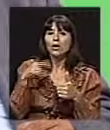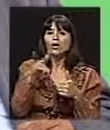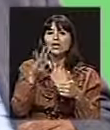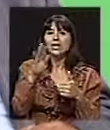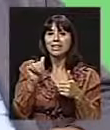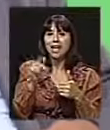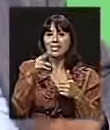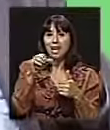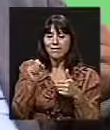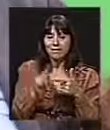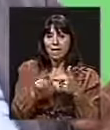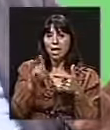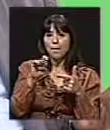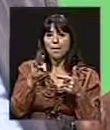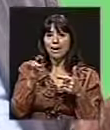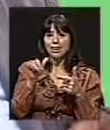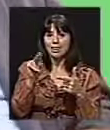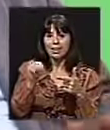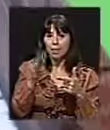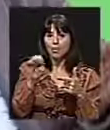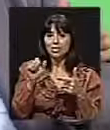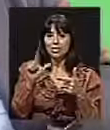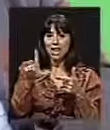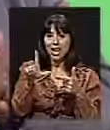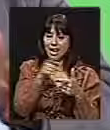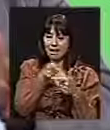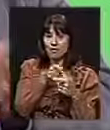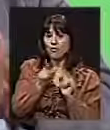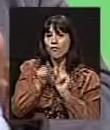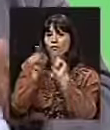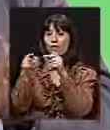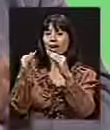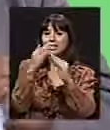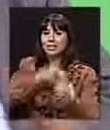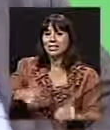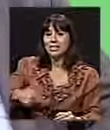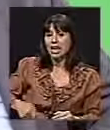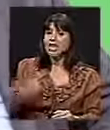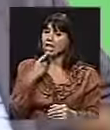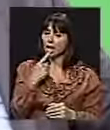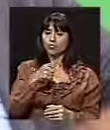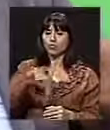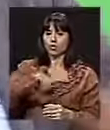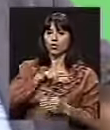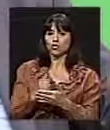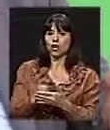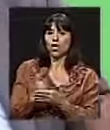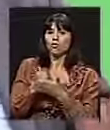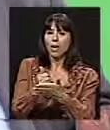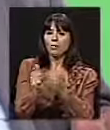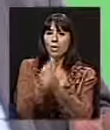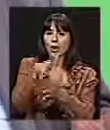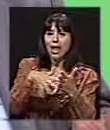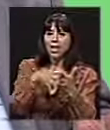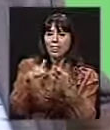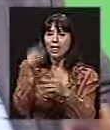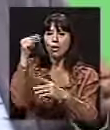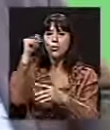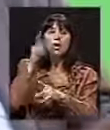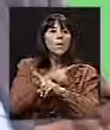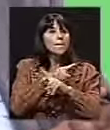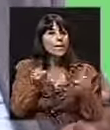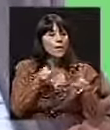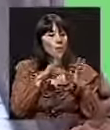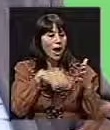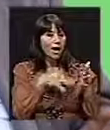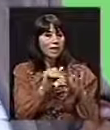Monestel, y le dijeron a Casa Presidencial: nosotros ayudamos con la agendita de gobierno, pero adelante la agenda social del PASE. Y